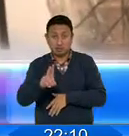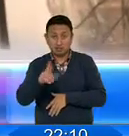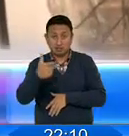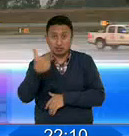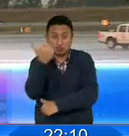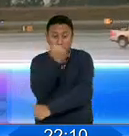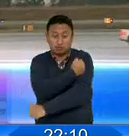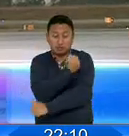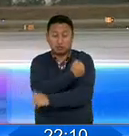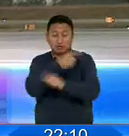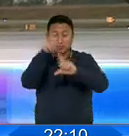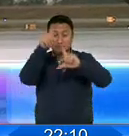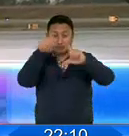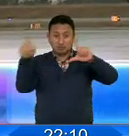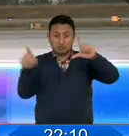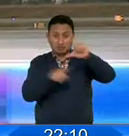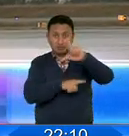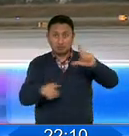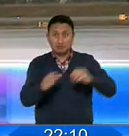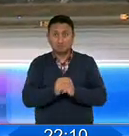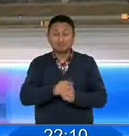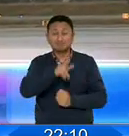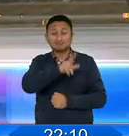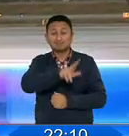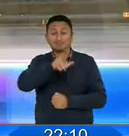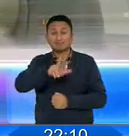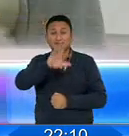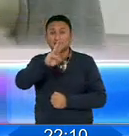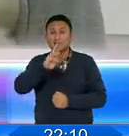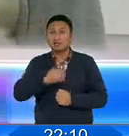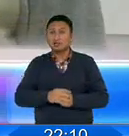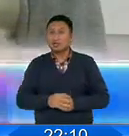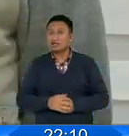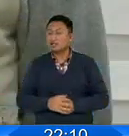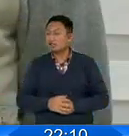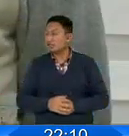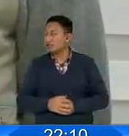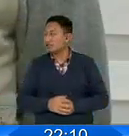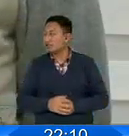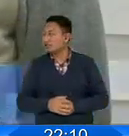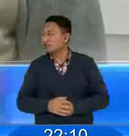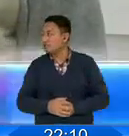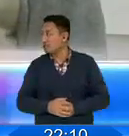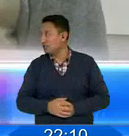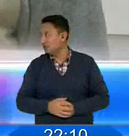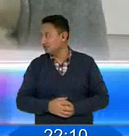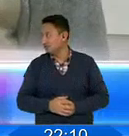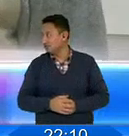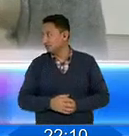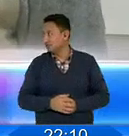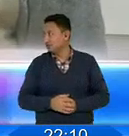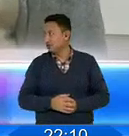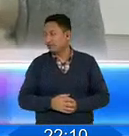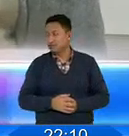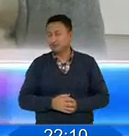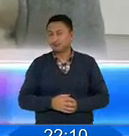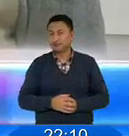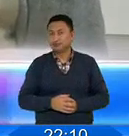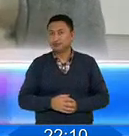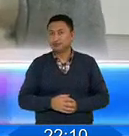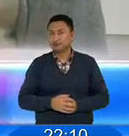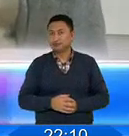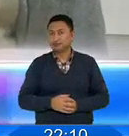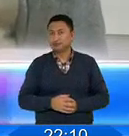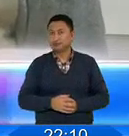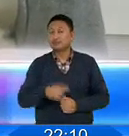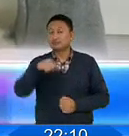arribo de las 336.000 dosis fue en Tababela. Han sido asignadas más de 7 millones de vacunas a nuestro país,